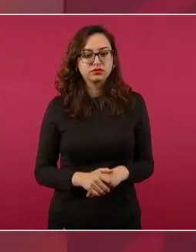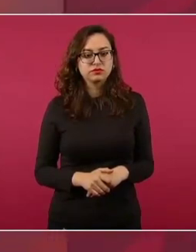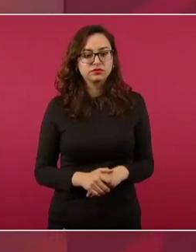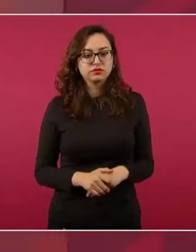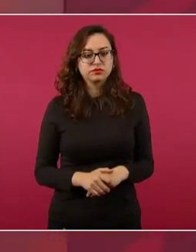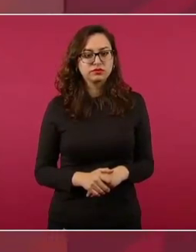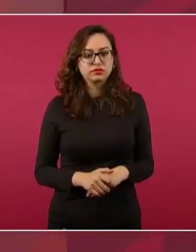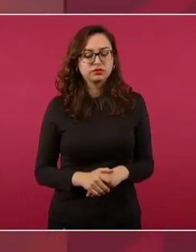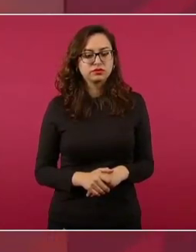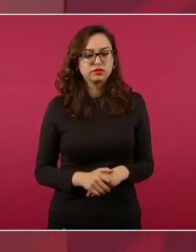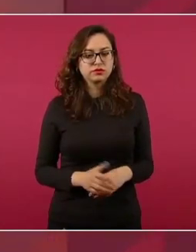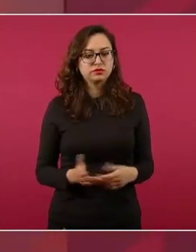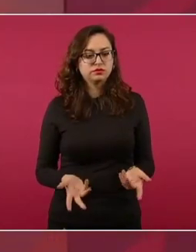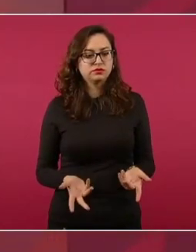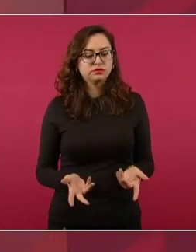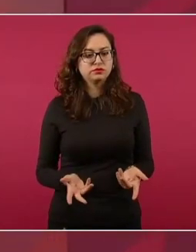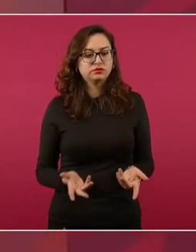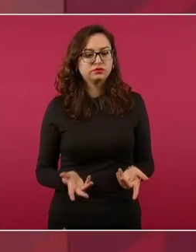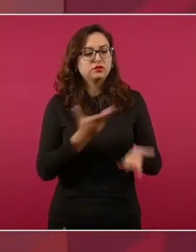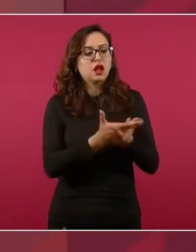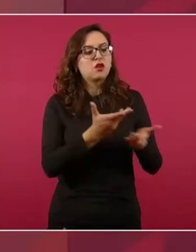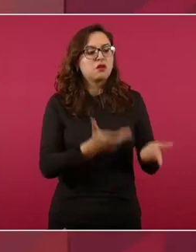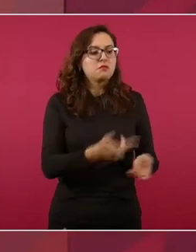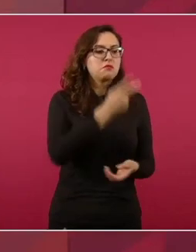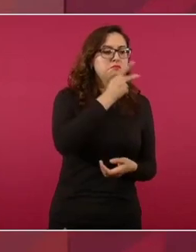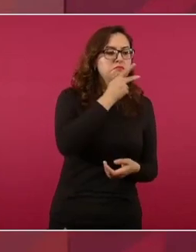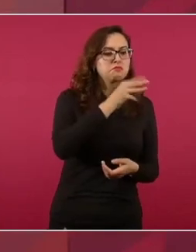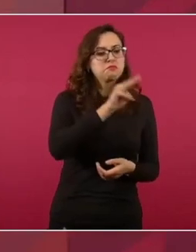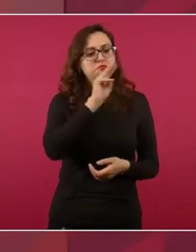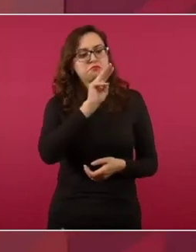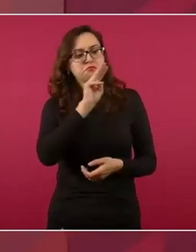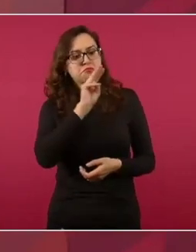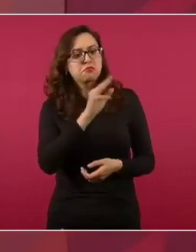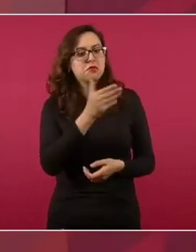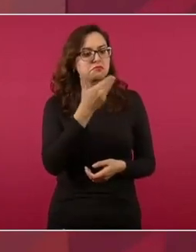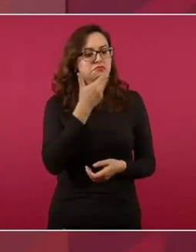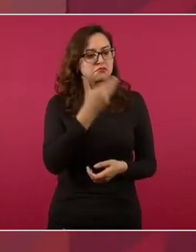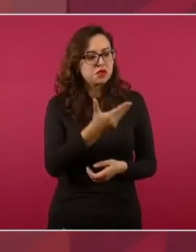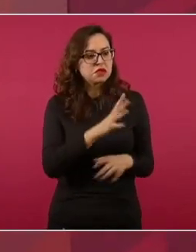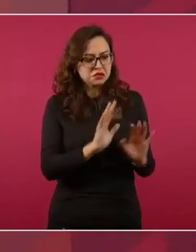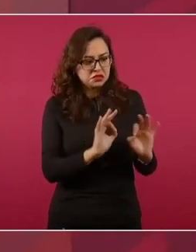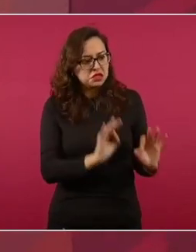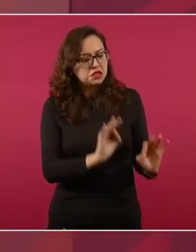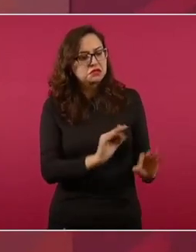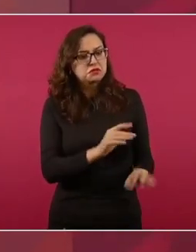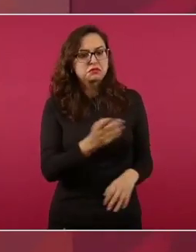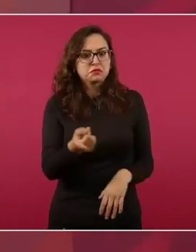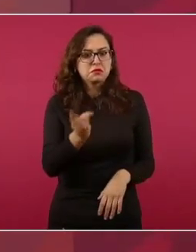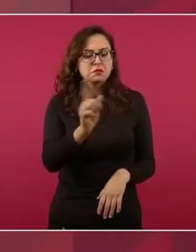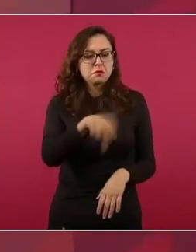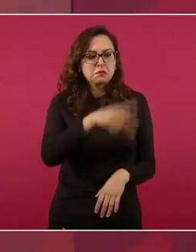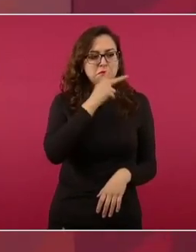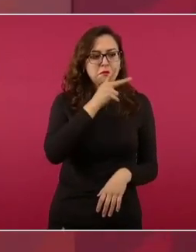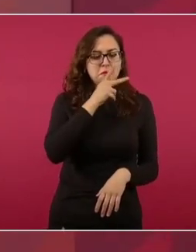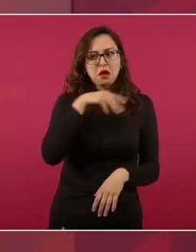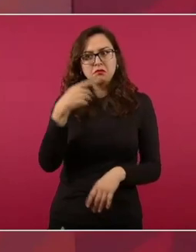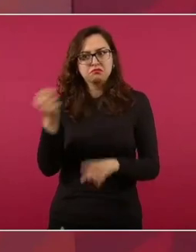se llevan ahora tu papá y tu mamá? ¿Ya no le sigue pegando tu papá a tu mamá?